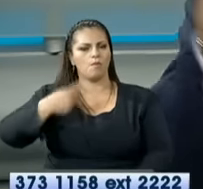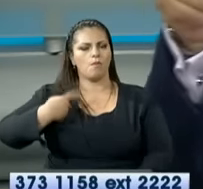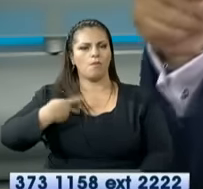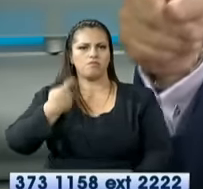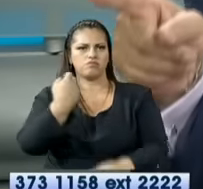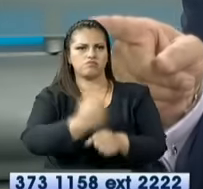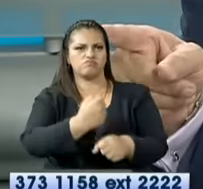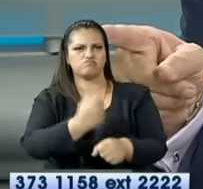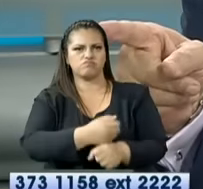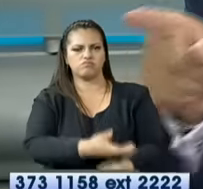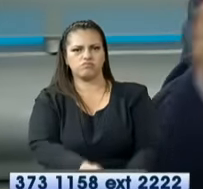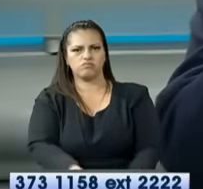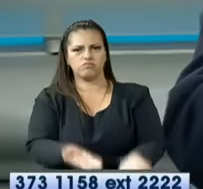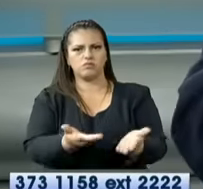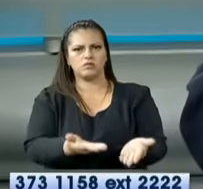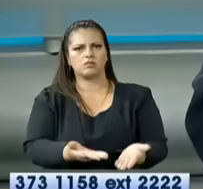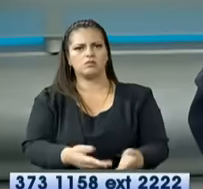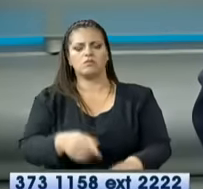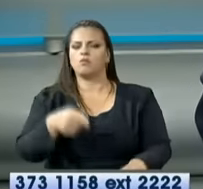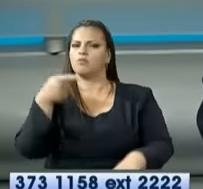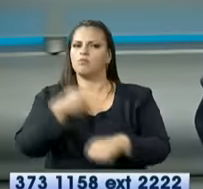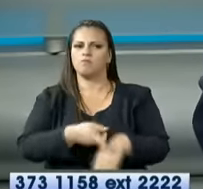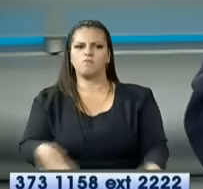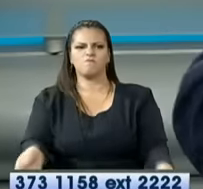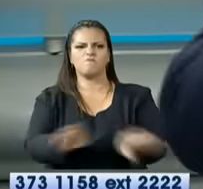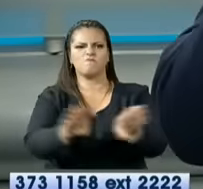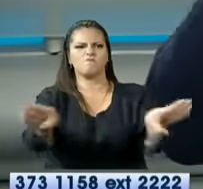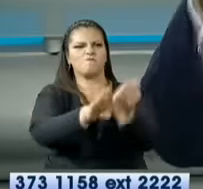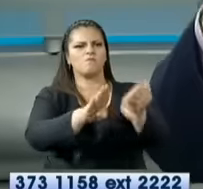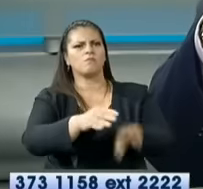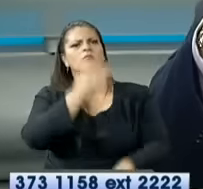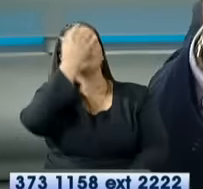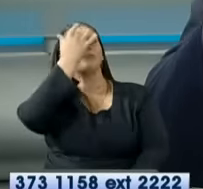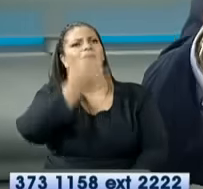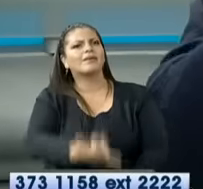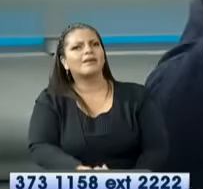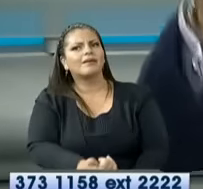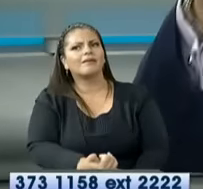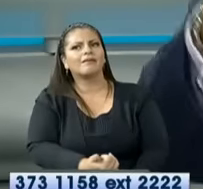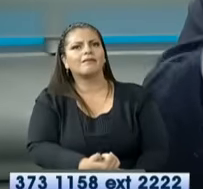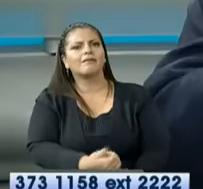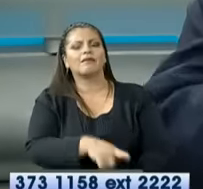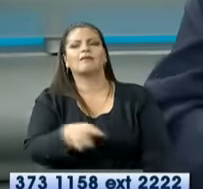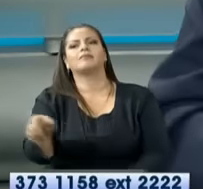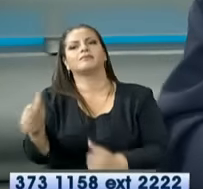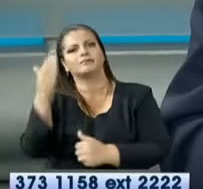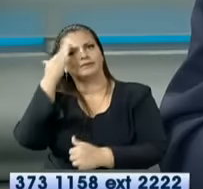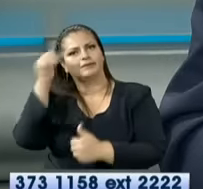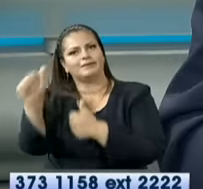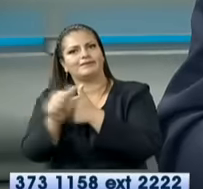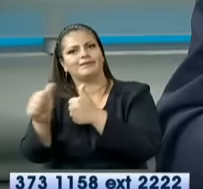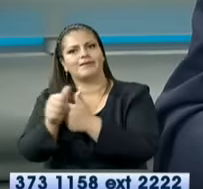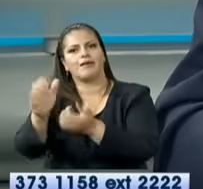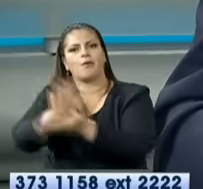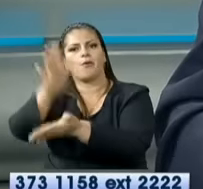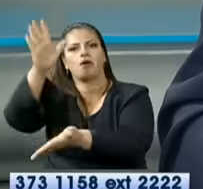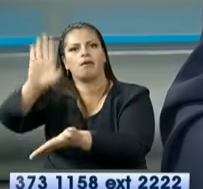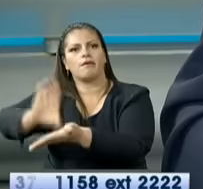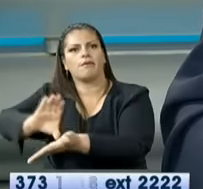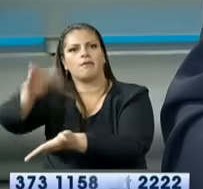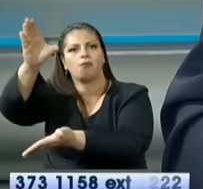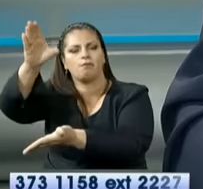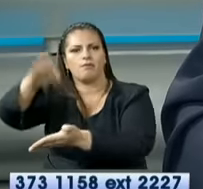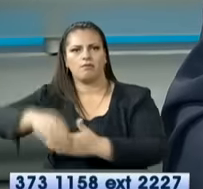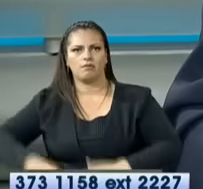encuentran cerca de establecimientos educativos. Por fin, se hace valer lo que dice la